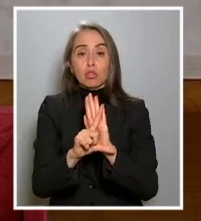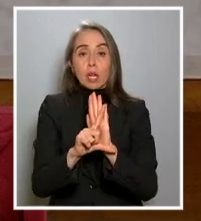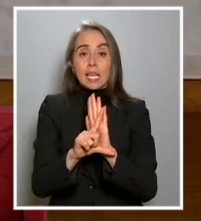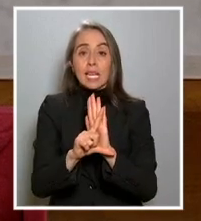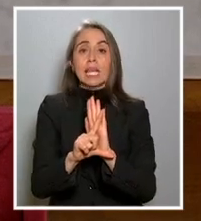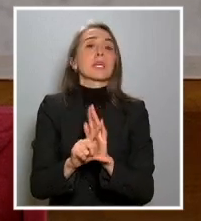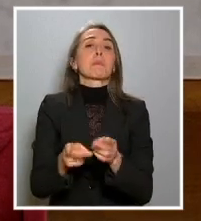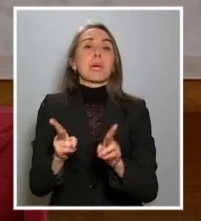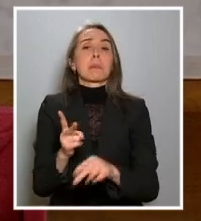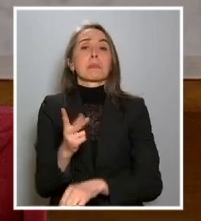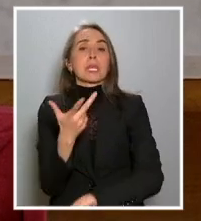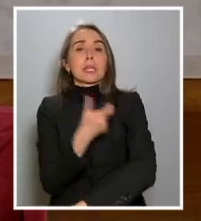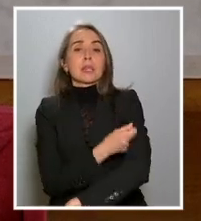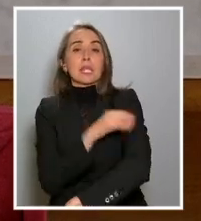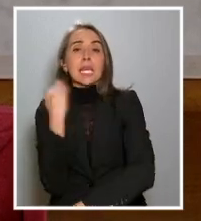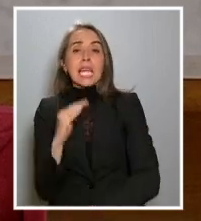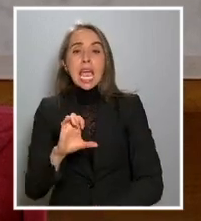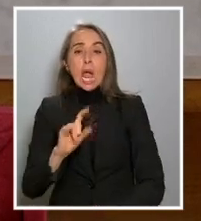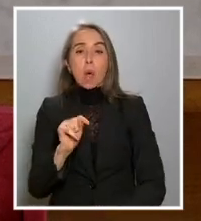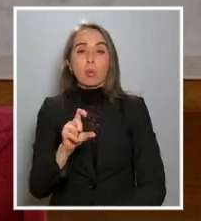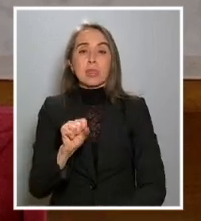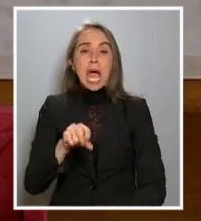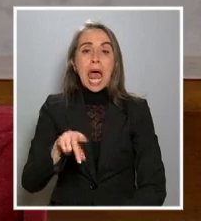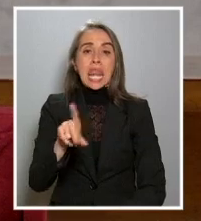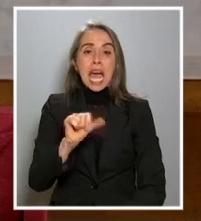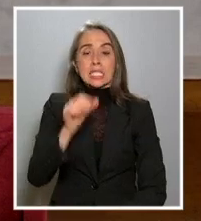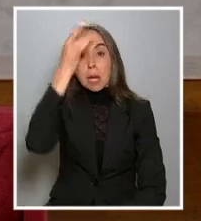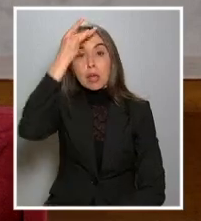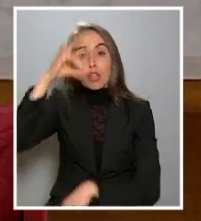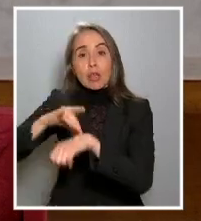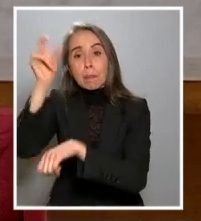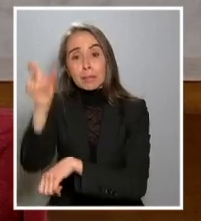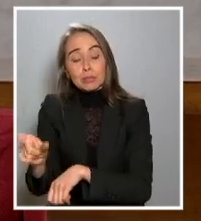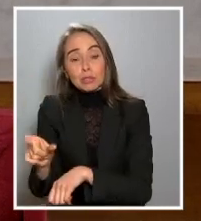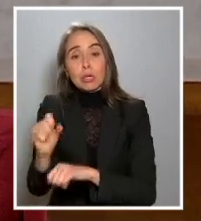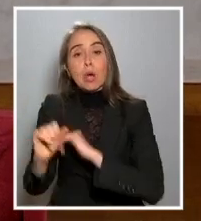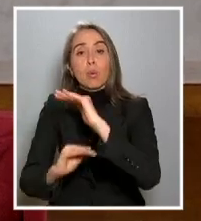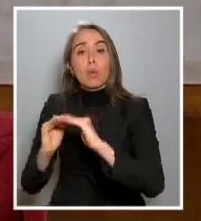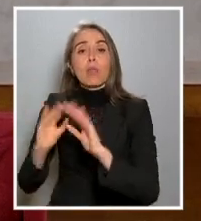ley de eutanasia y cuidados paliativos que está actualmente en el Senado.